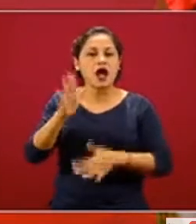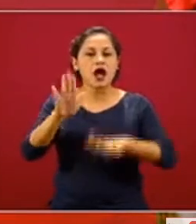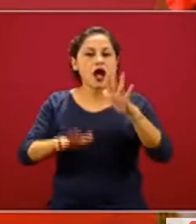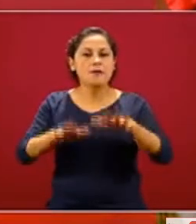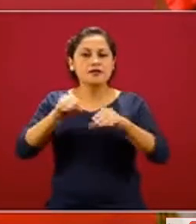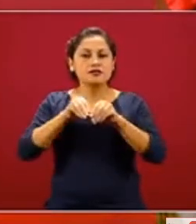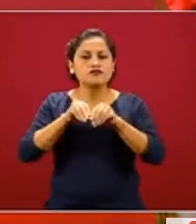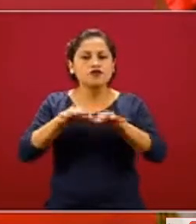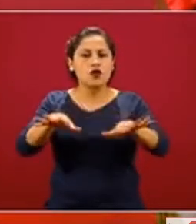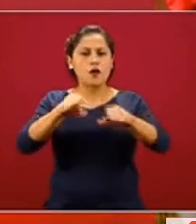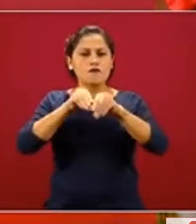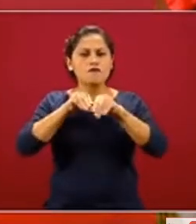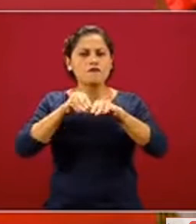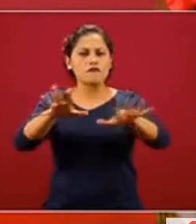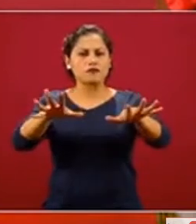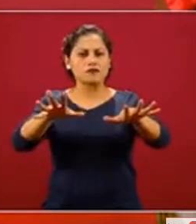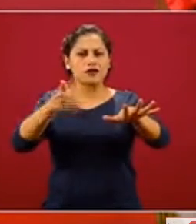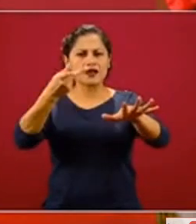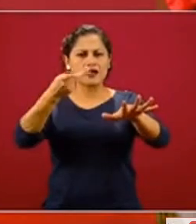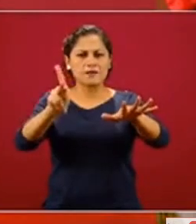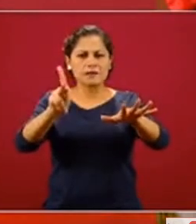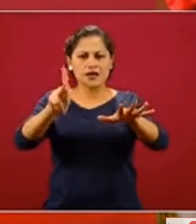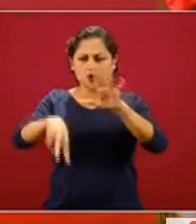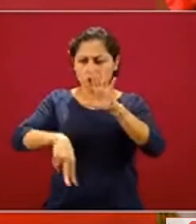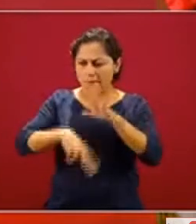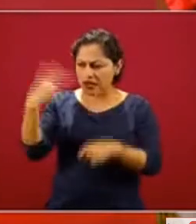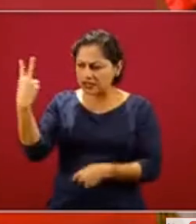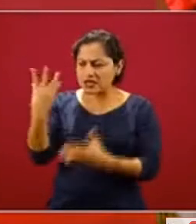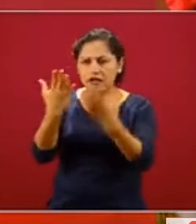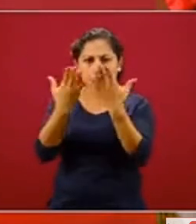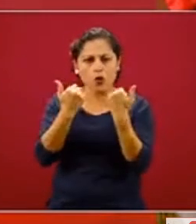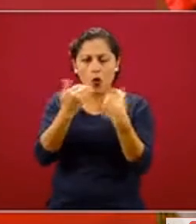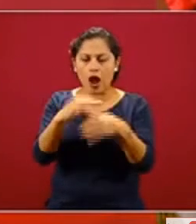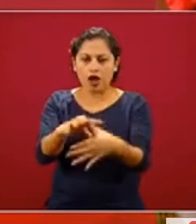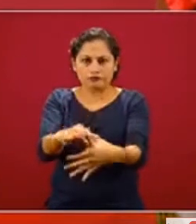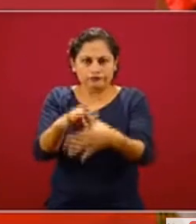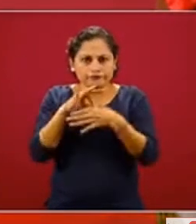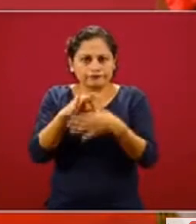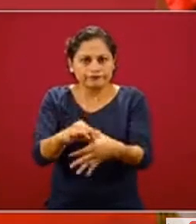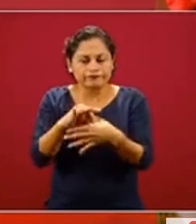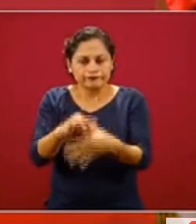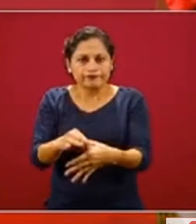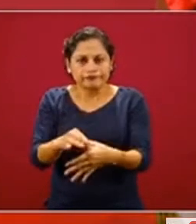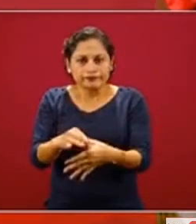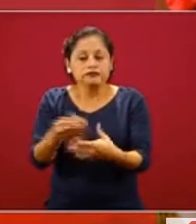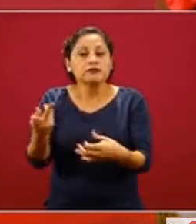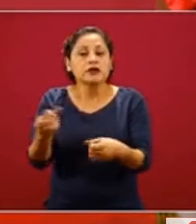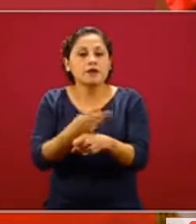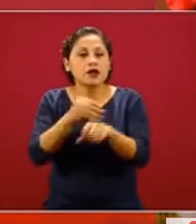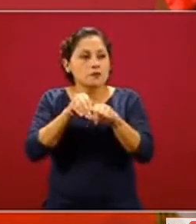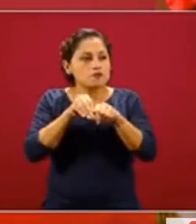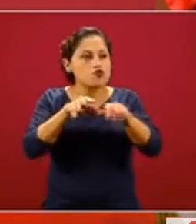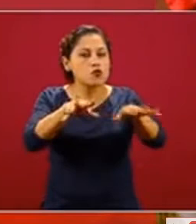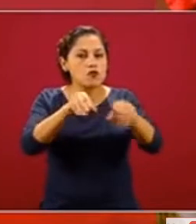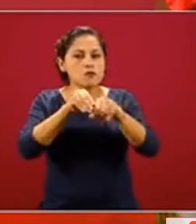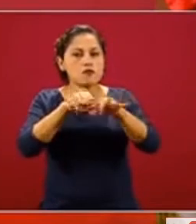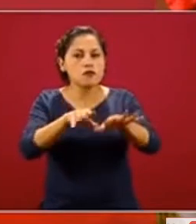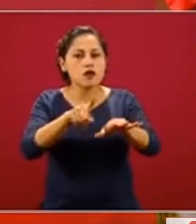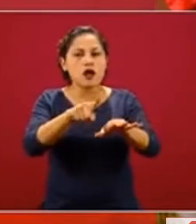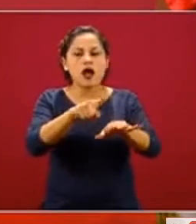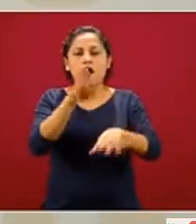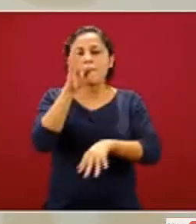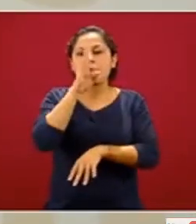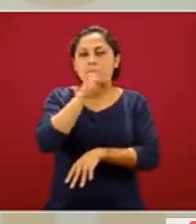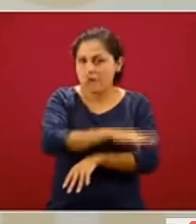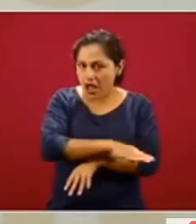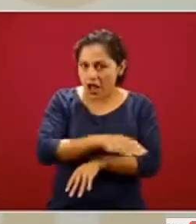si no están apropiadamente documentadas en evidencia, pues se vuelven olas desinformativas. Y además